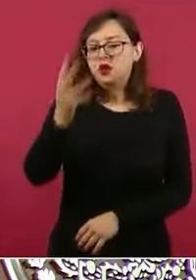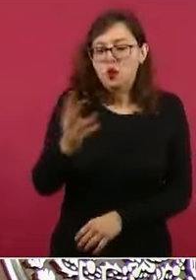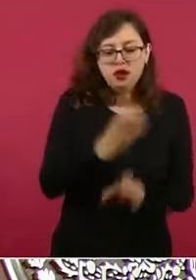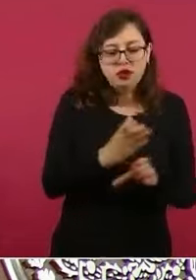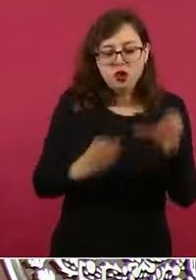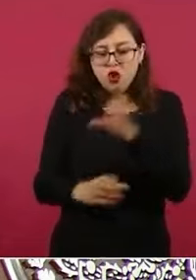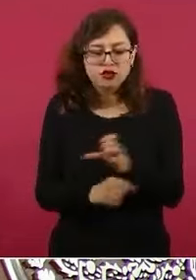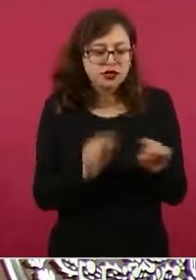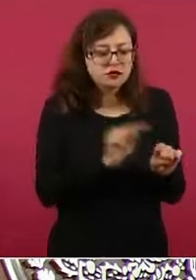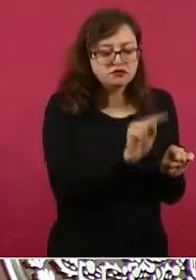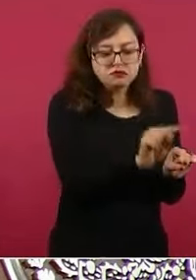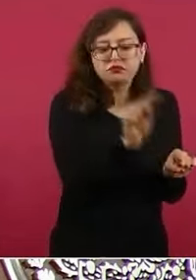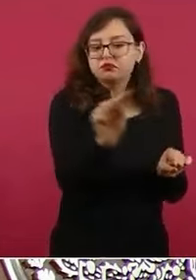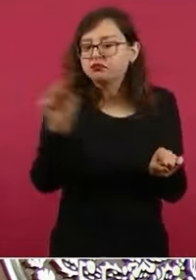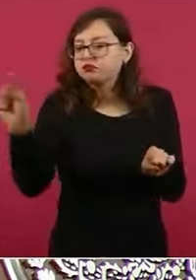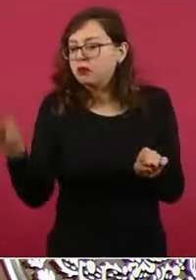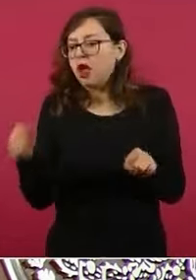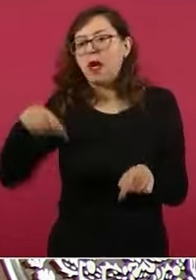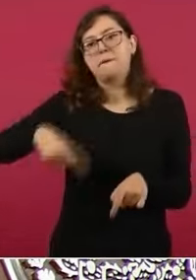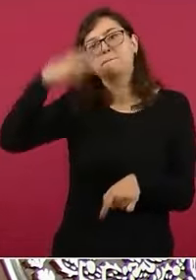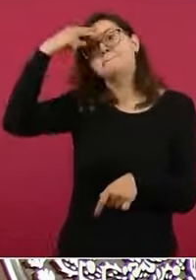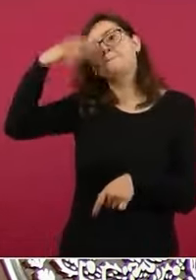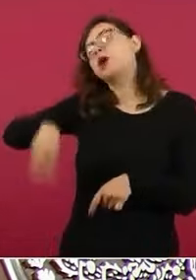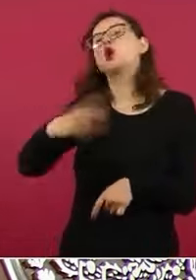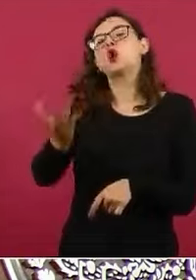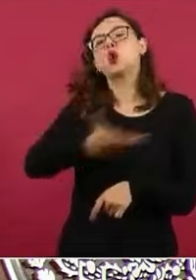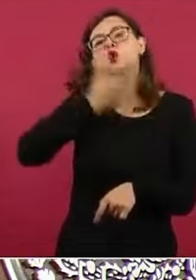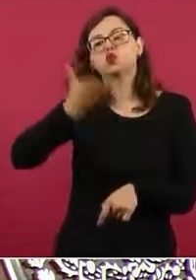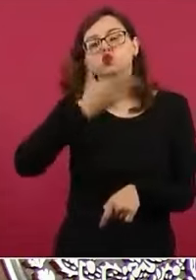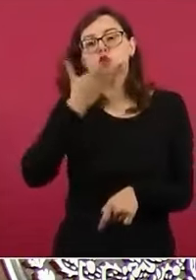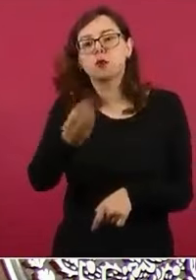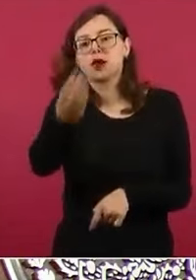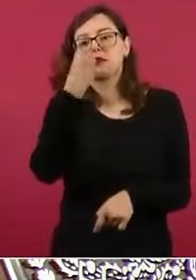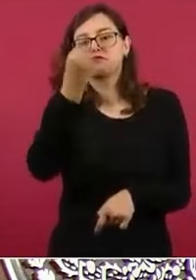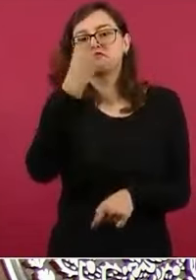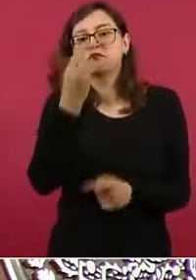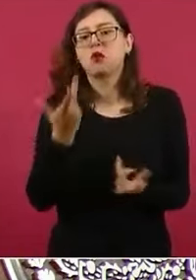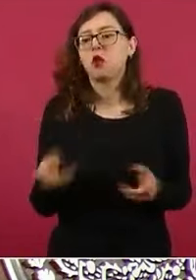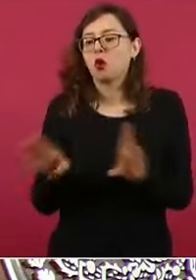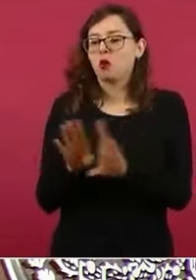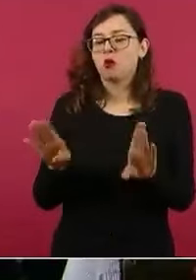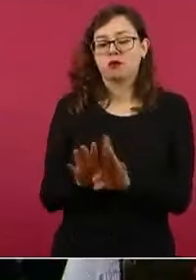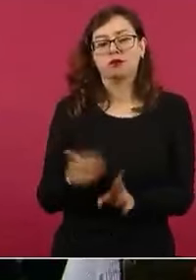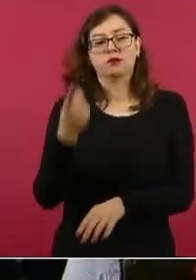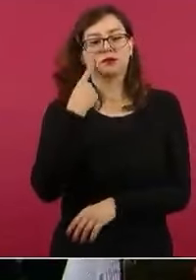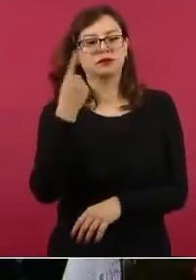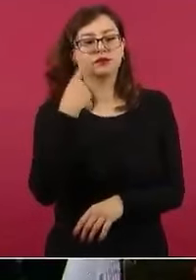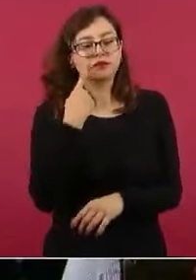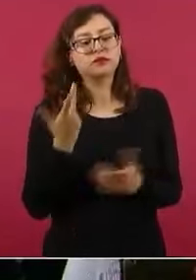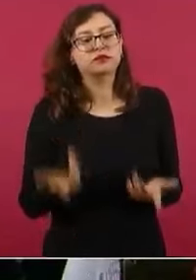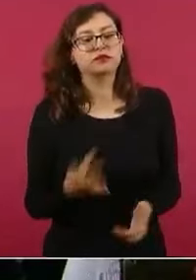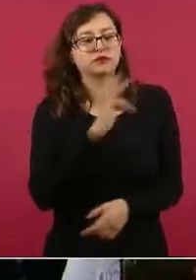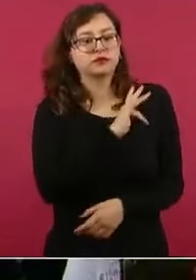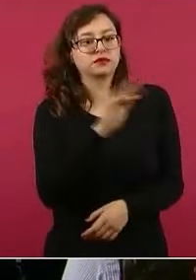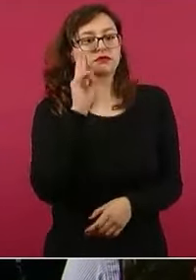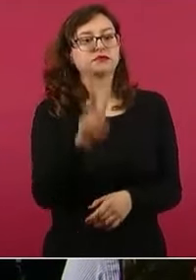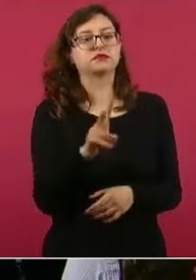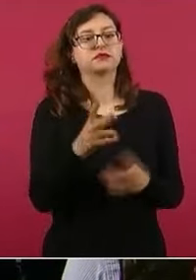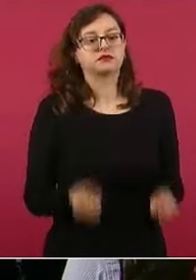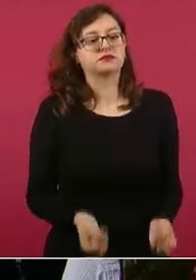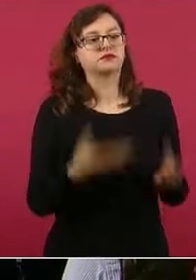consumen en la dieta de las familias mexicanas. Tenemos el indicador del Índice Nacional de Precios al Consumidor,